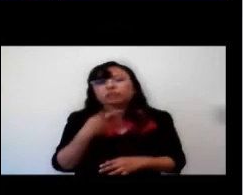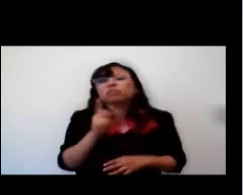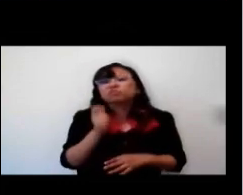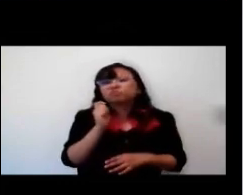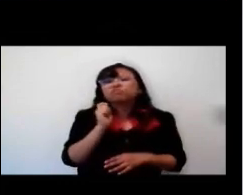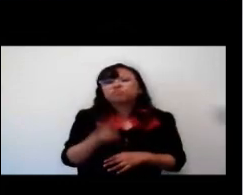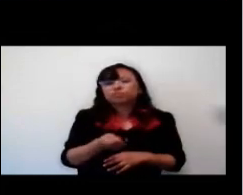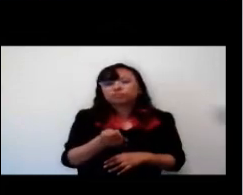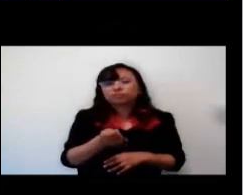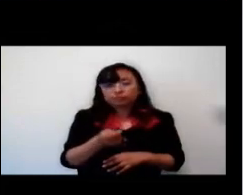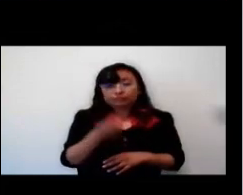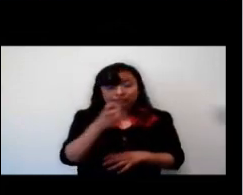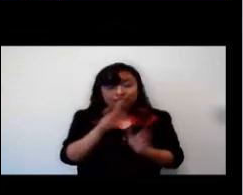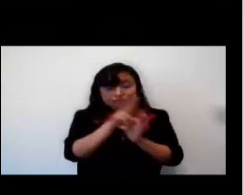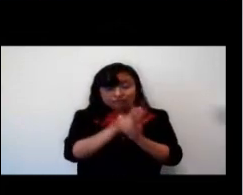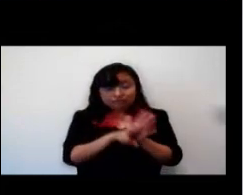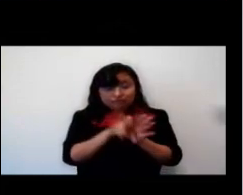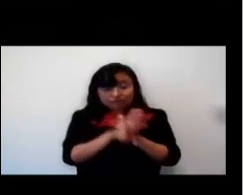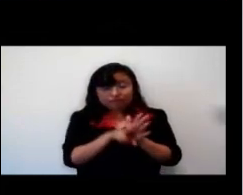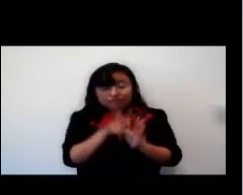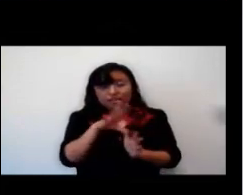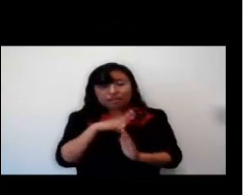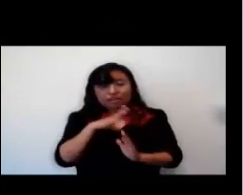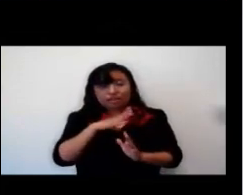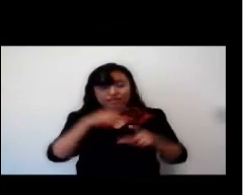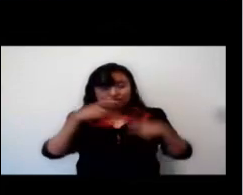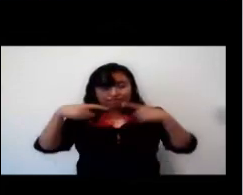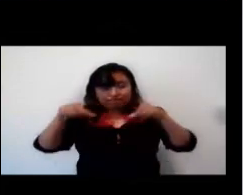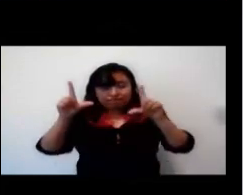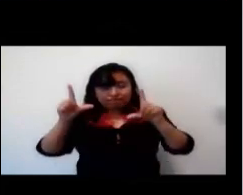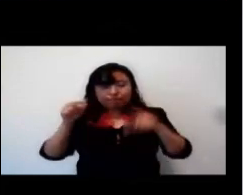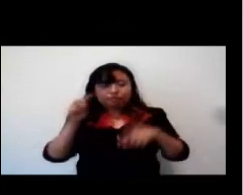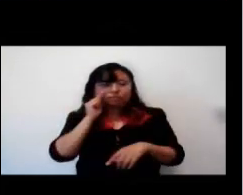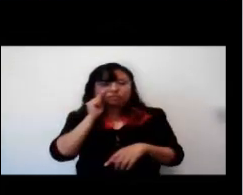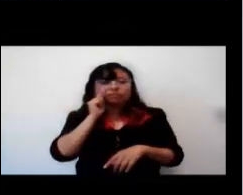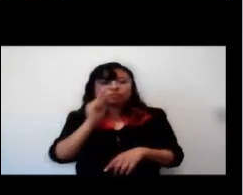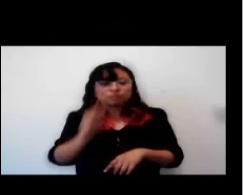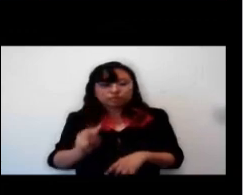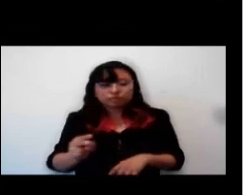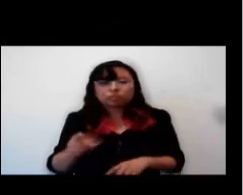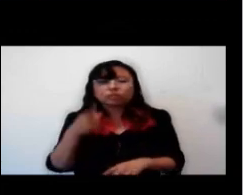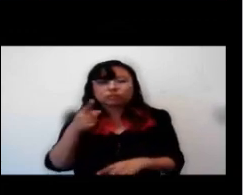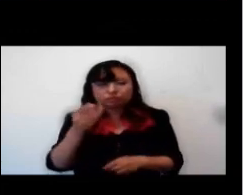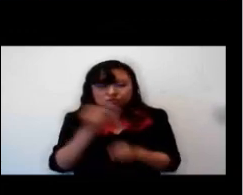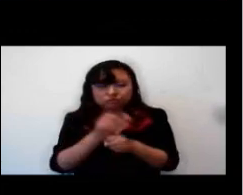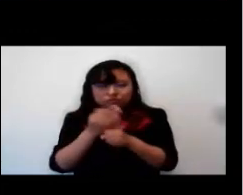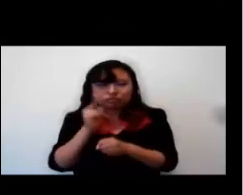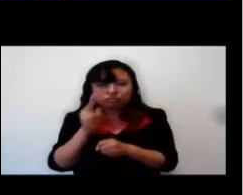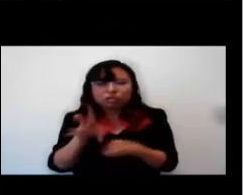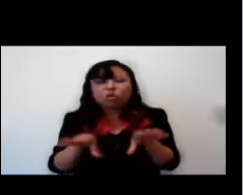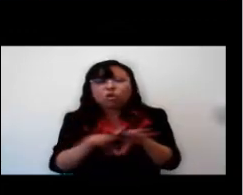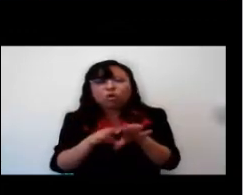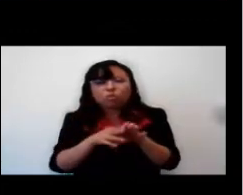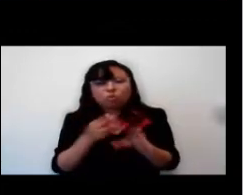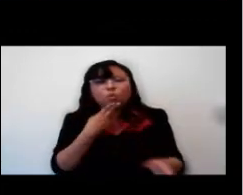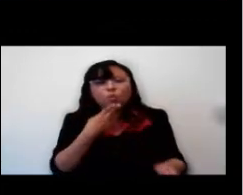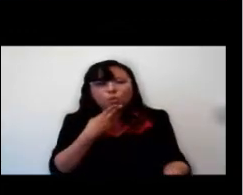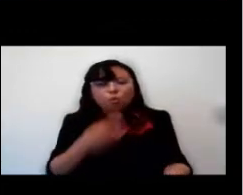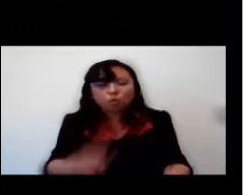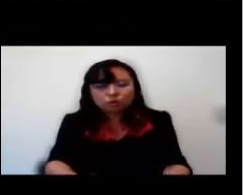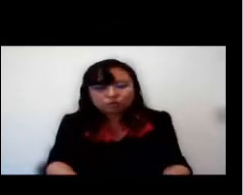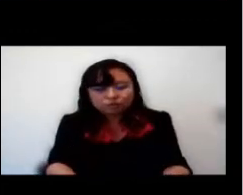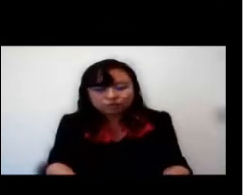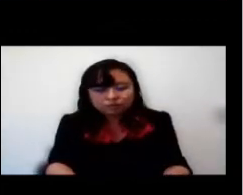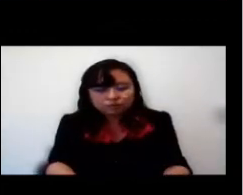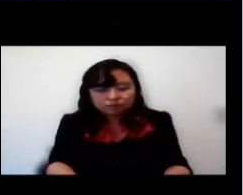este video, es un video de coclear, lo que vemos y lo que estamos describiendo aquí es cómo funciona el implante coclear.